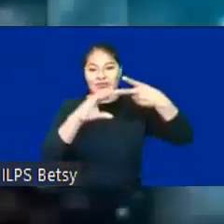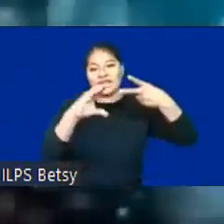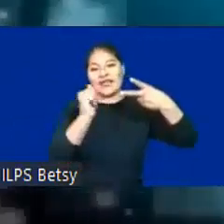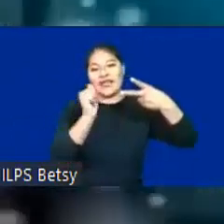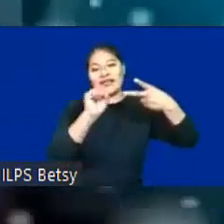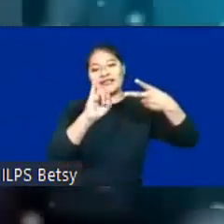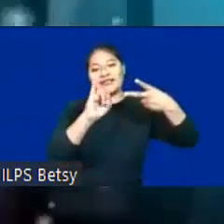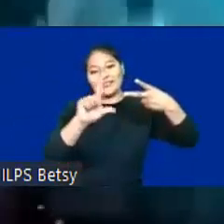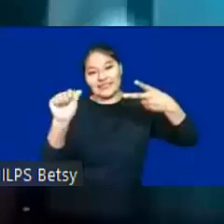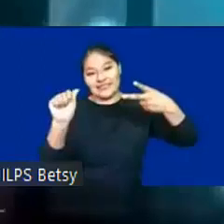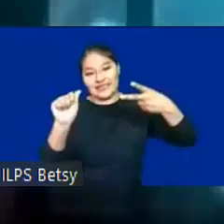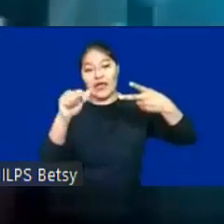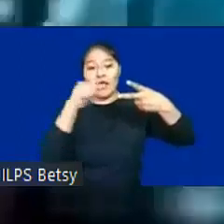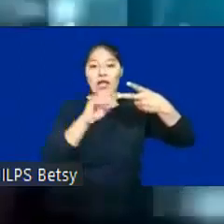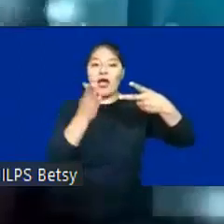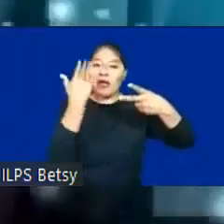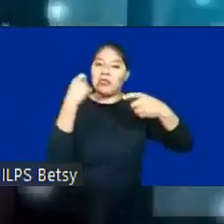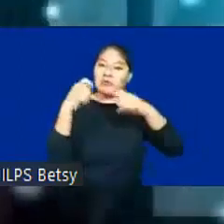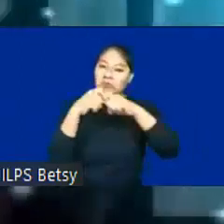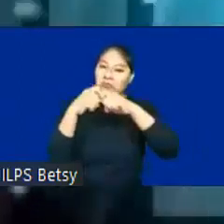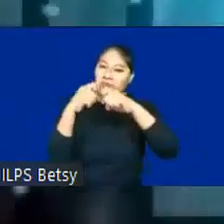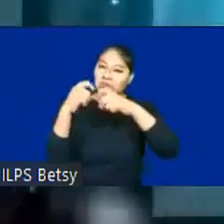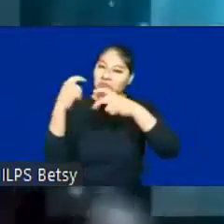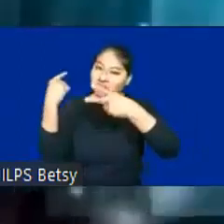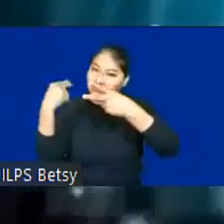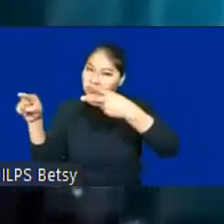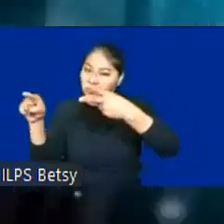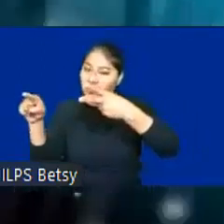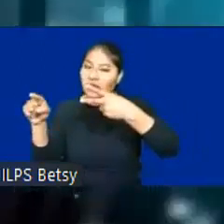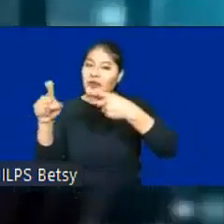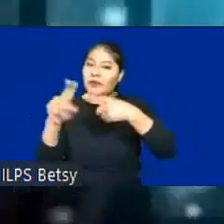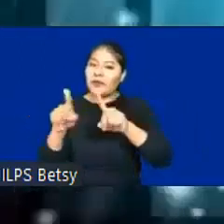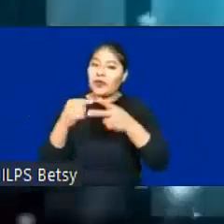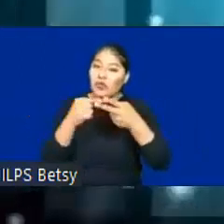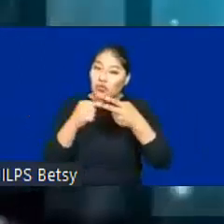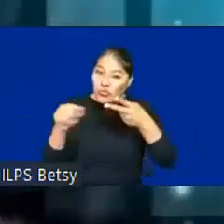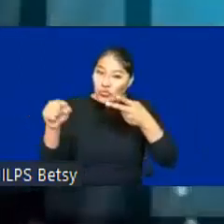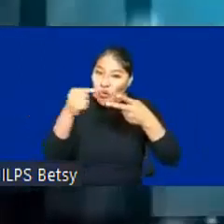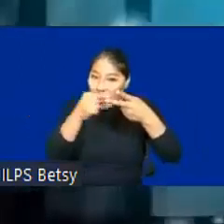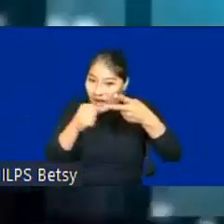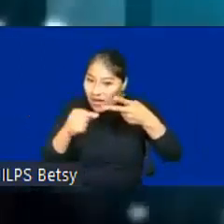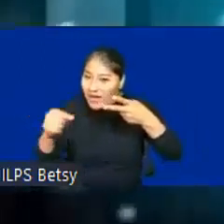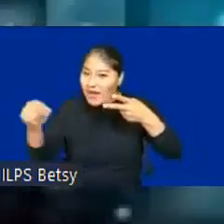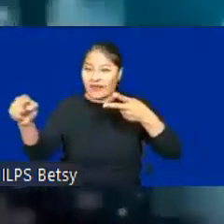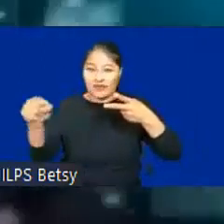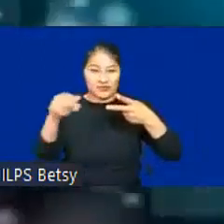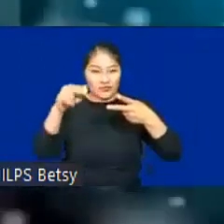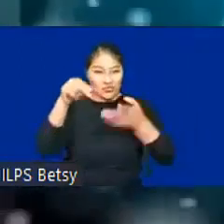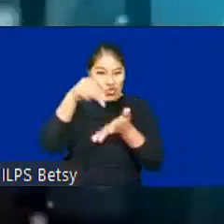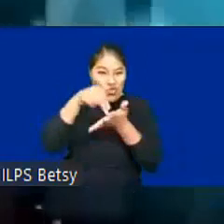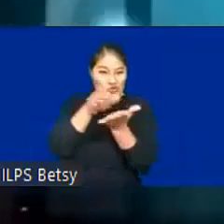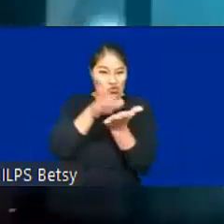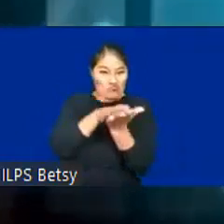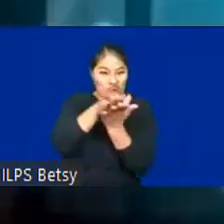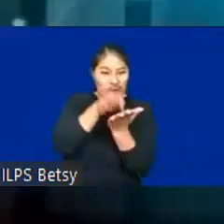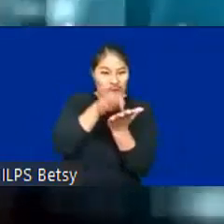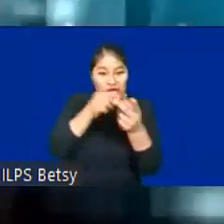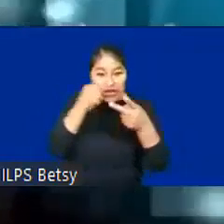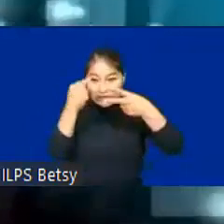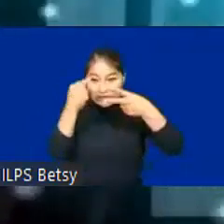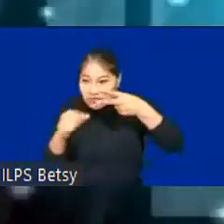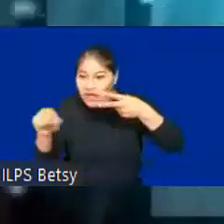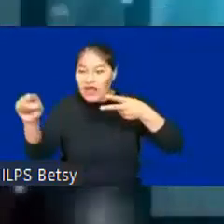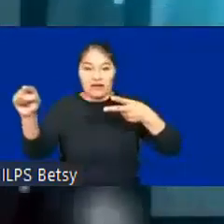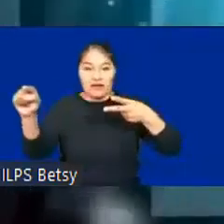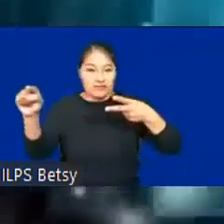electrónico, pero más allá el envío que nosotros hacemos de la notificación no garantiza que el ciudadano va